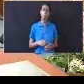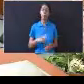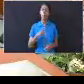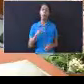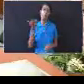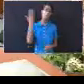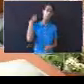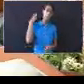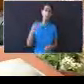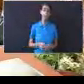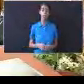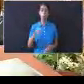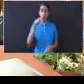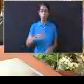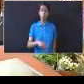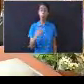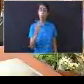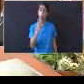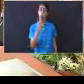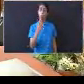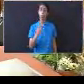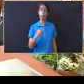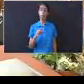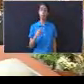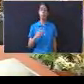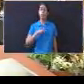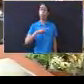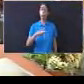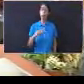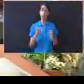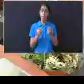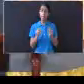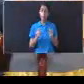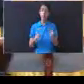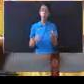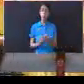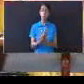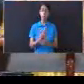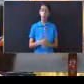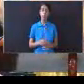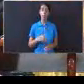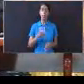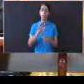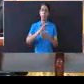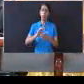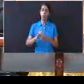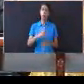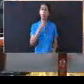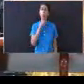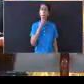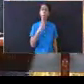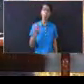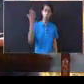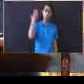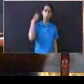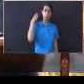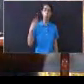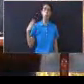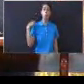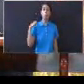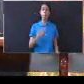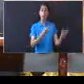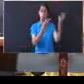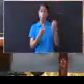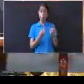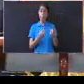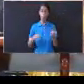Hoy, todas están siendo hechas nuevas. Pero las cosas viejas, pasaron. Para que vengan las